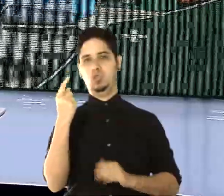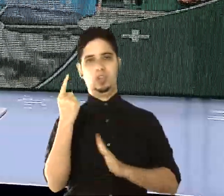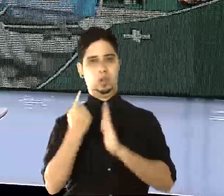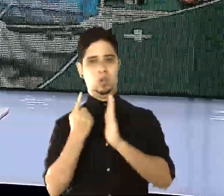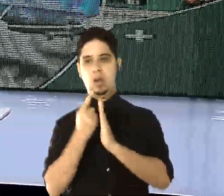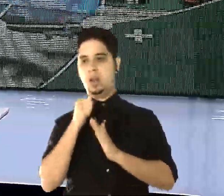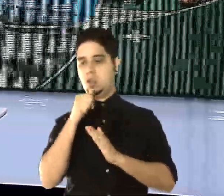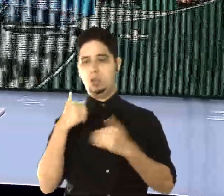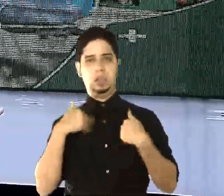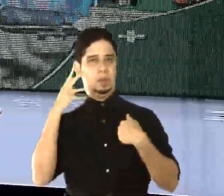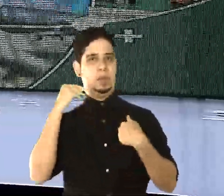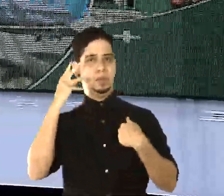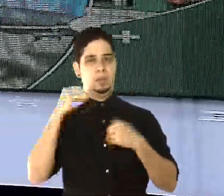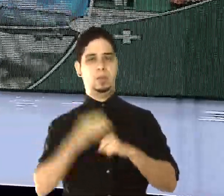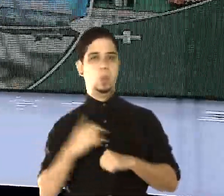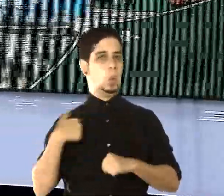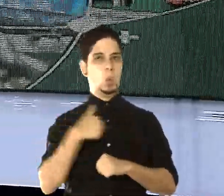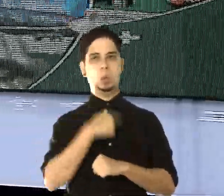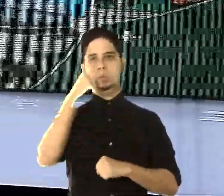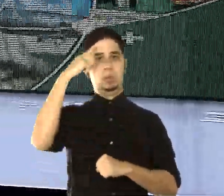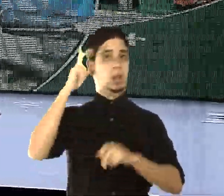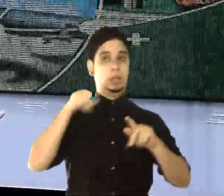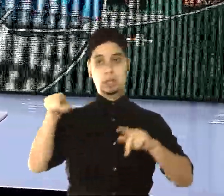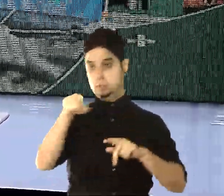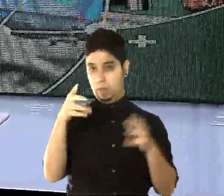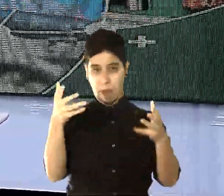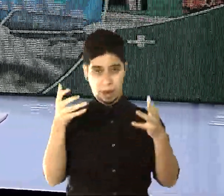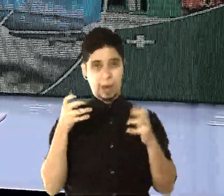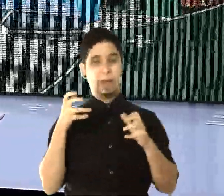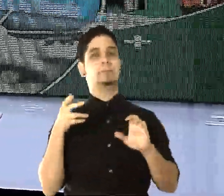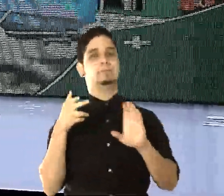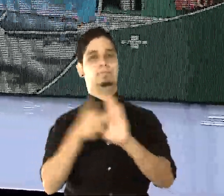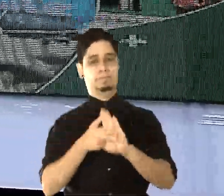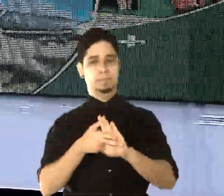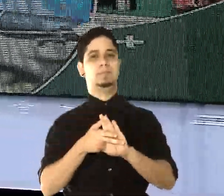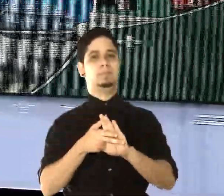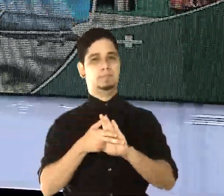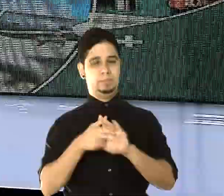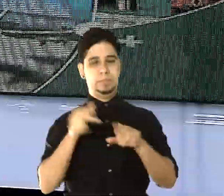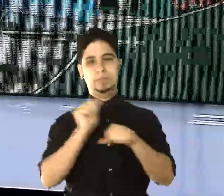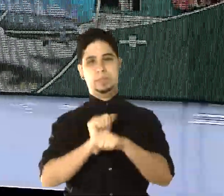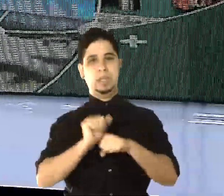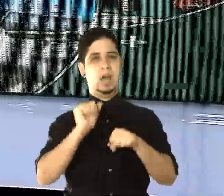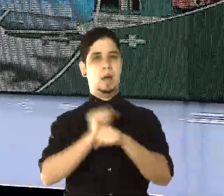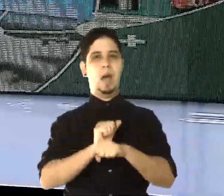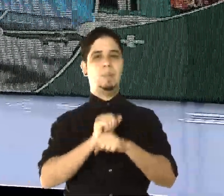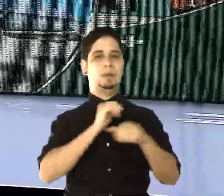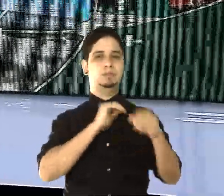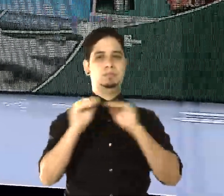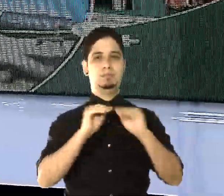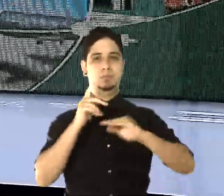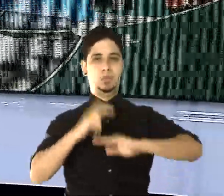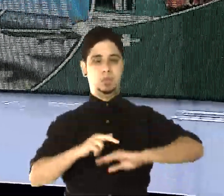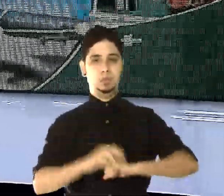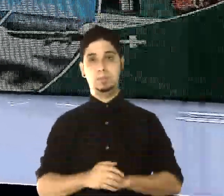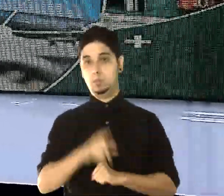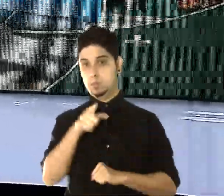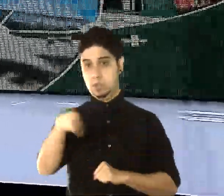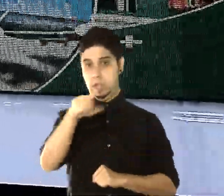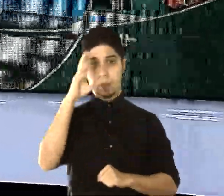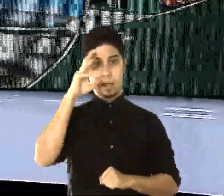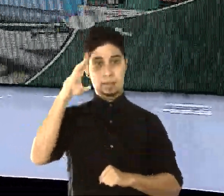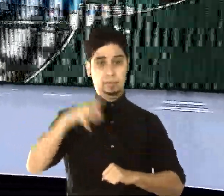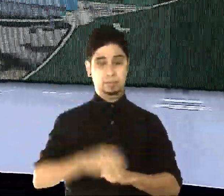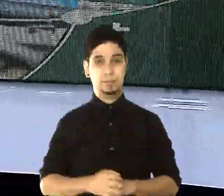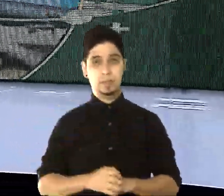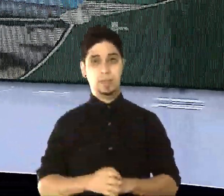diestra. Y nosotros creemos que eso va a motivar a la gente a poder también ser parte de la reconstrucción de Puerto Rico. Imagínate, Félix,